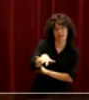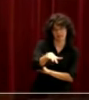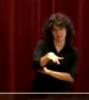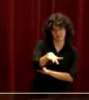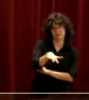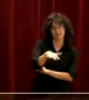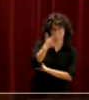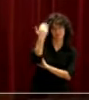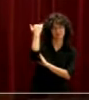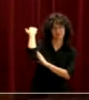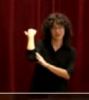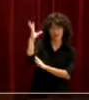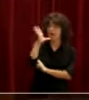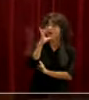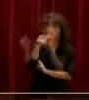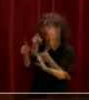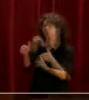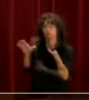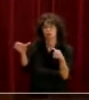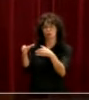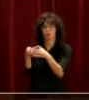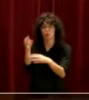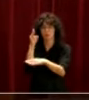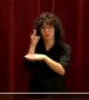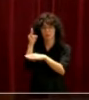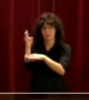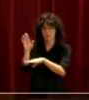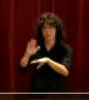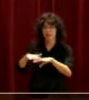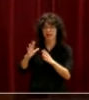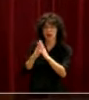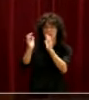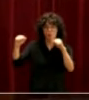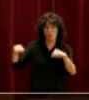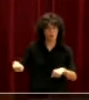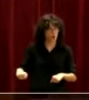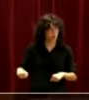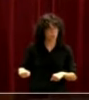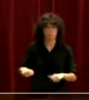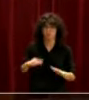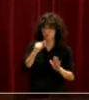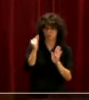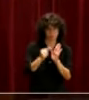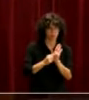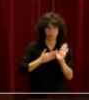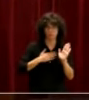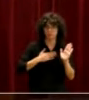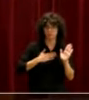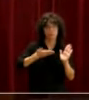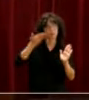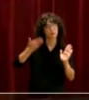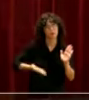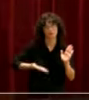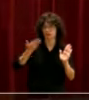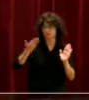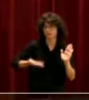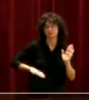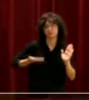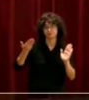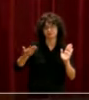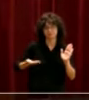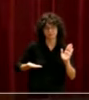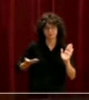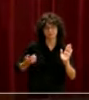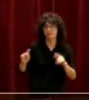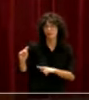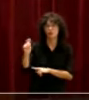propia de Baleares defendiendo este catalán estándar. Para nosotros este punto era fundamental, este punto del acuerdo de investidura, conseguir